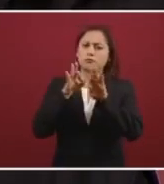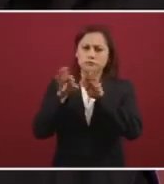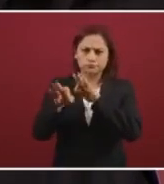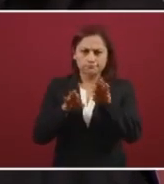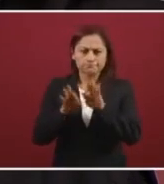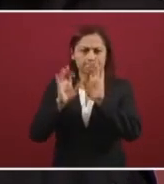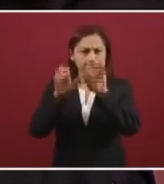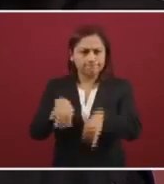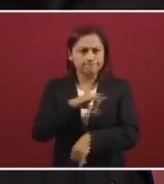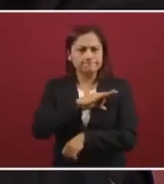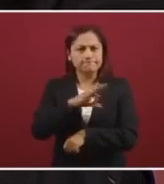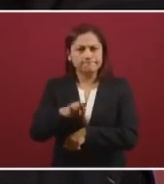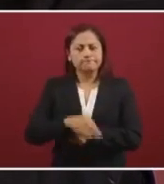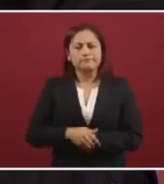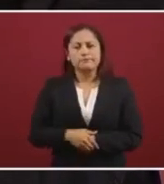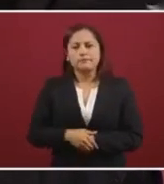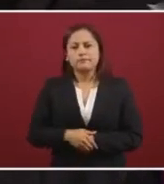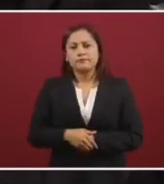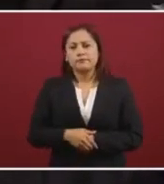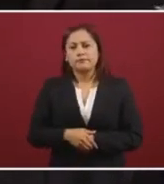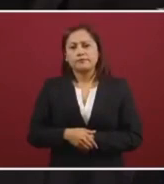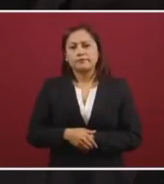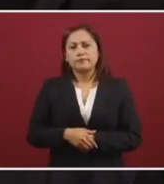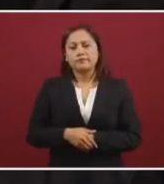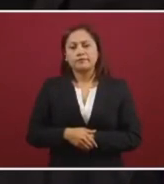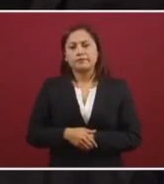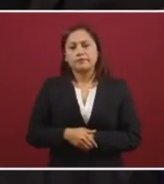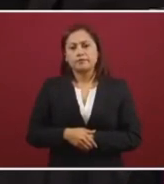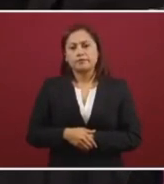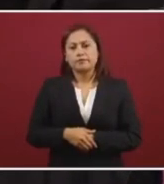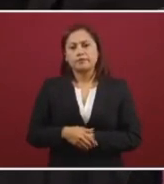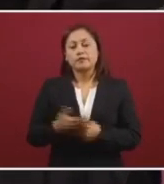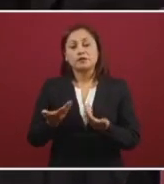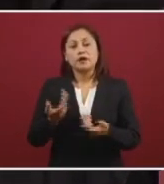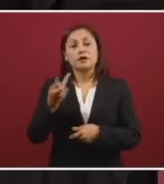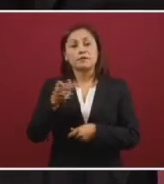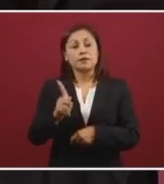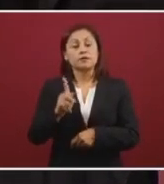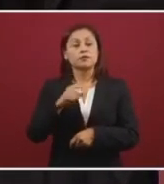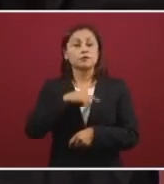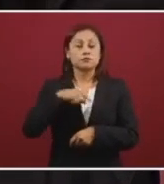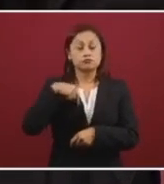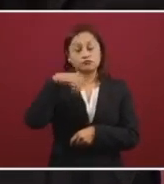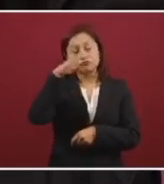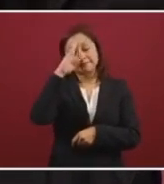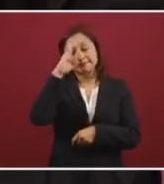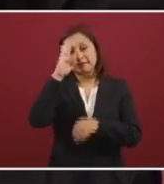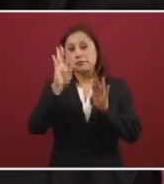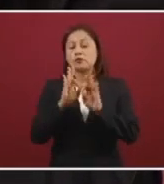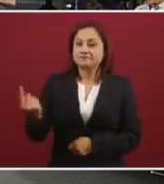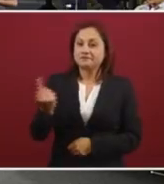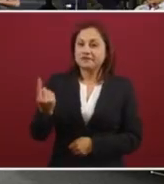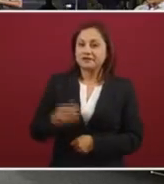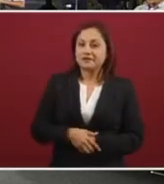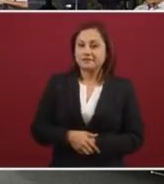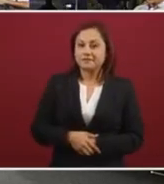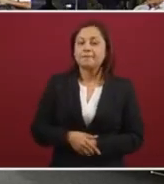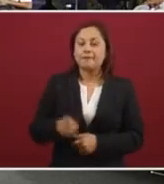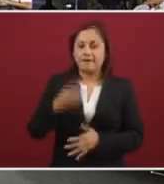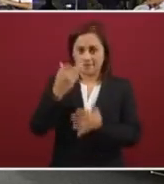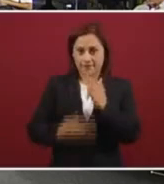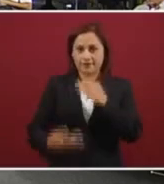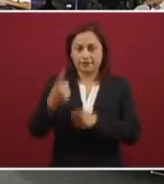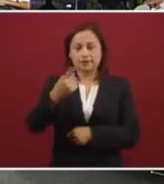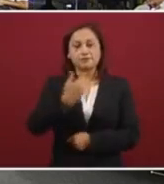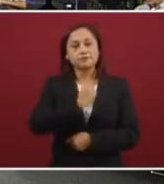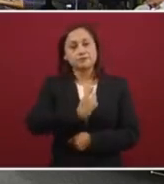una forma de hacerlo bien es la construcción de vivienda. El programa de